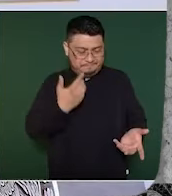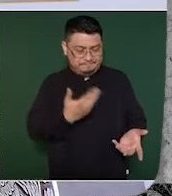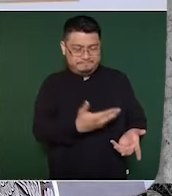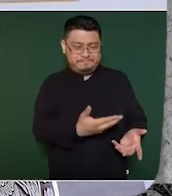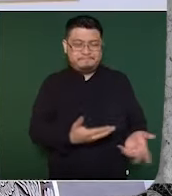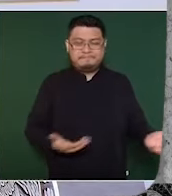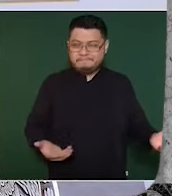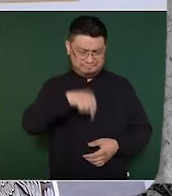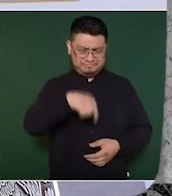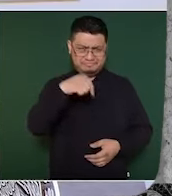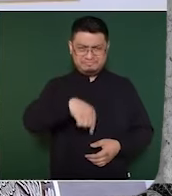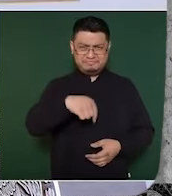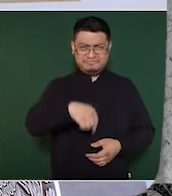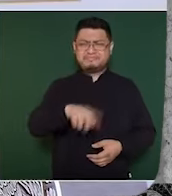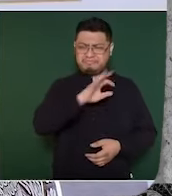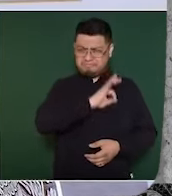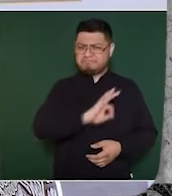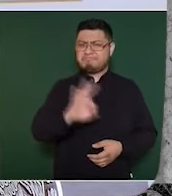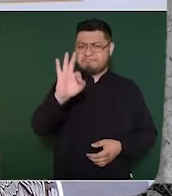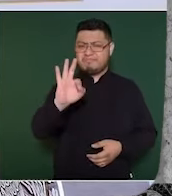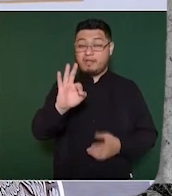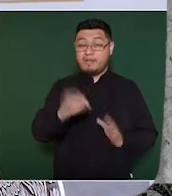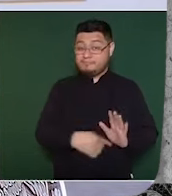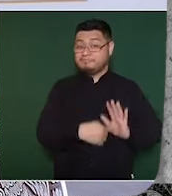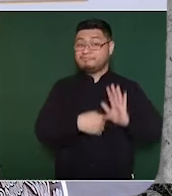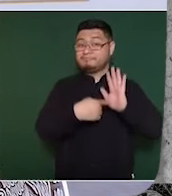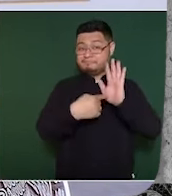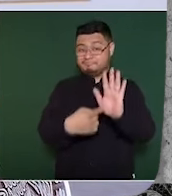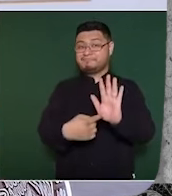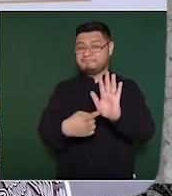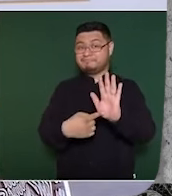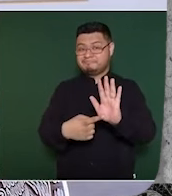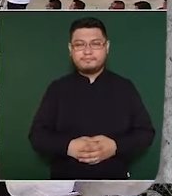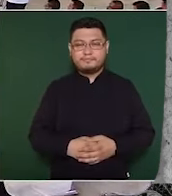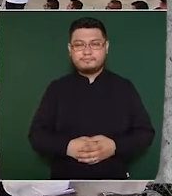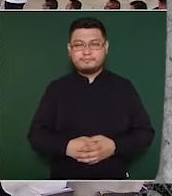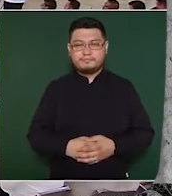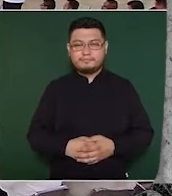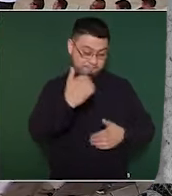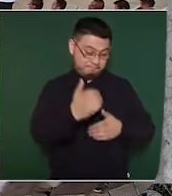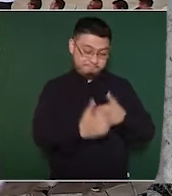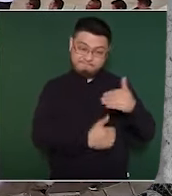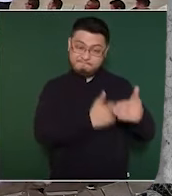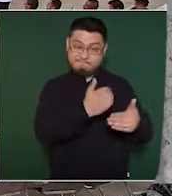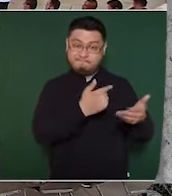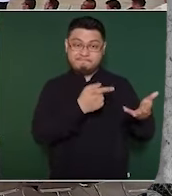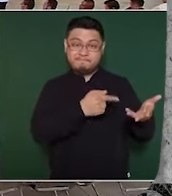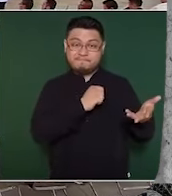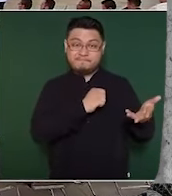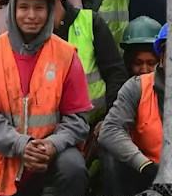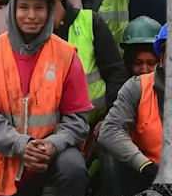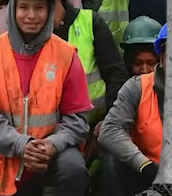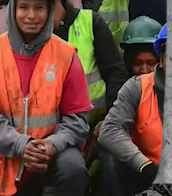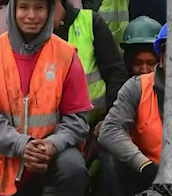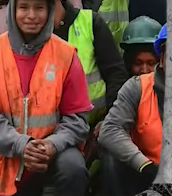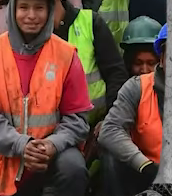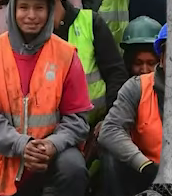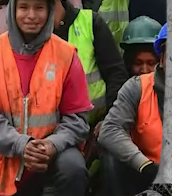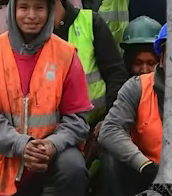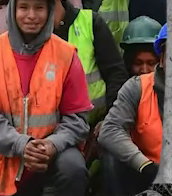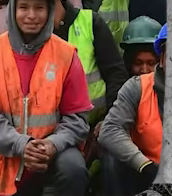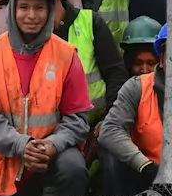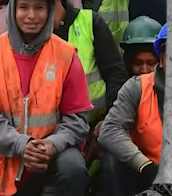aquí sí podemos, y eso es lo que se está demostrando. Miren, eso fue ayer. Miren la cara, miren a esta compañera. Su